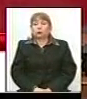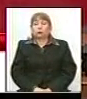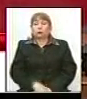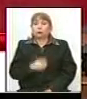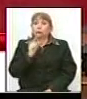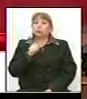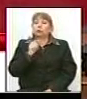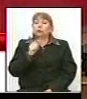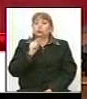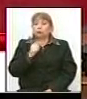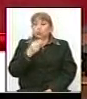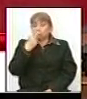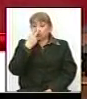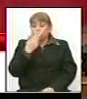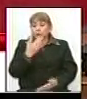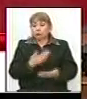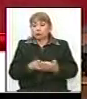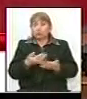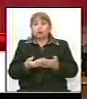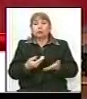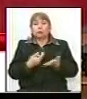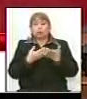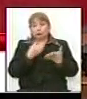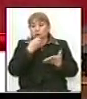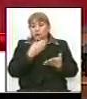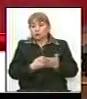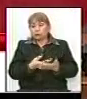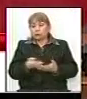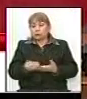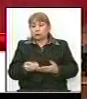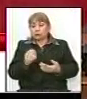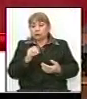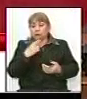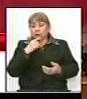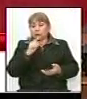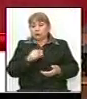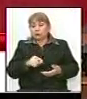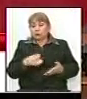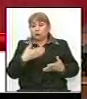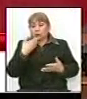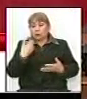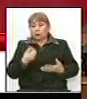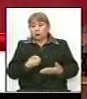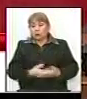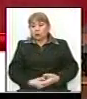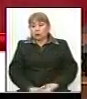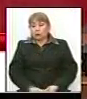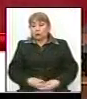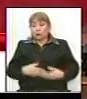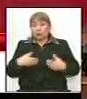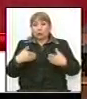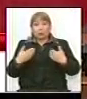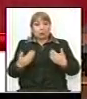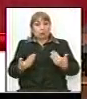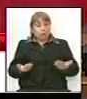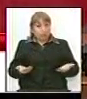que sustentar bien, ¿no? Y estas cosas finas para poder